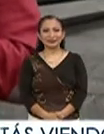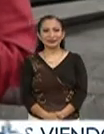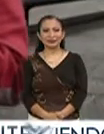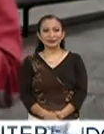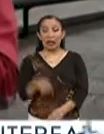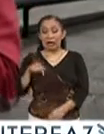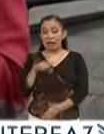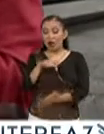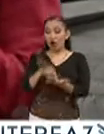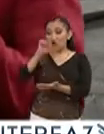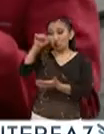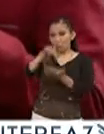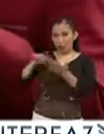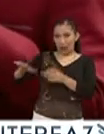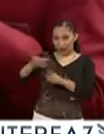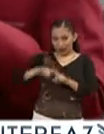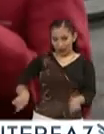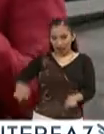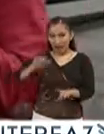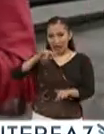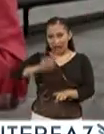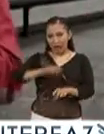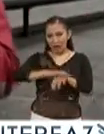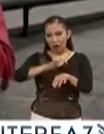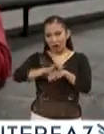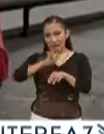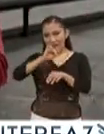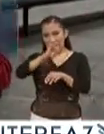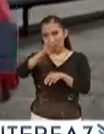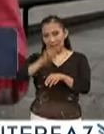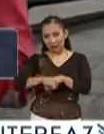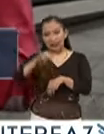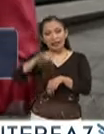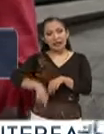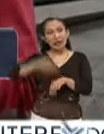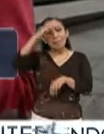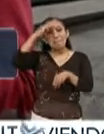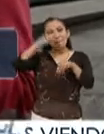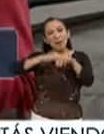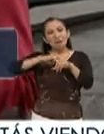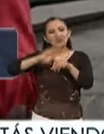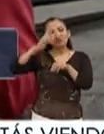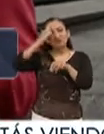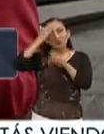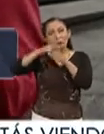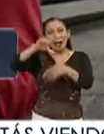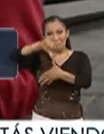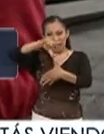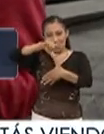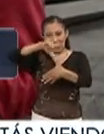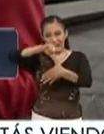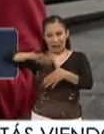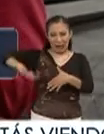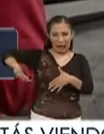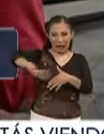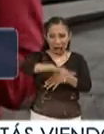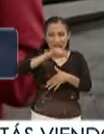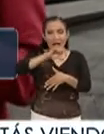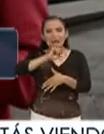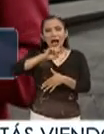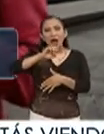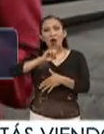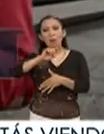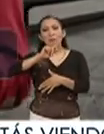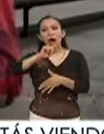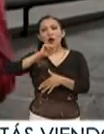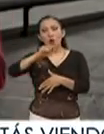Nos encontramos en otro punto, Ana Cristina, amigos de Interfaz, dentro de este memorial para América Latina aquí en Sao